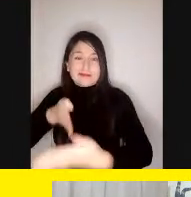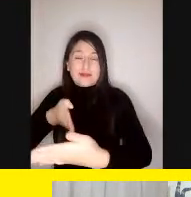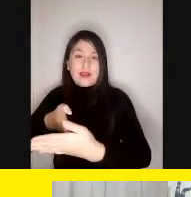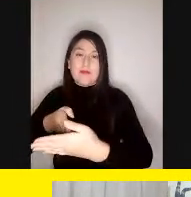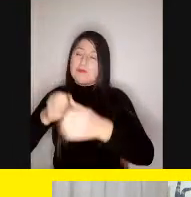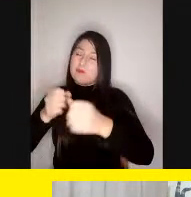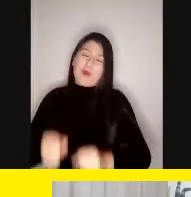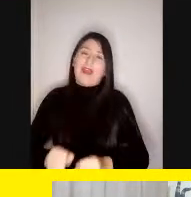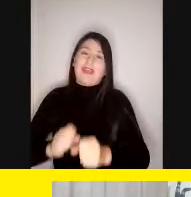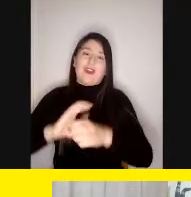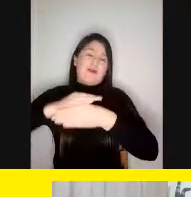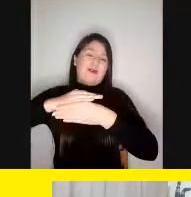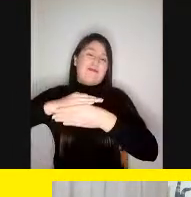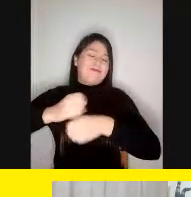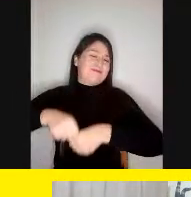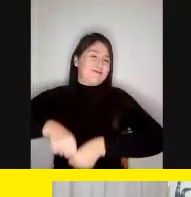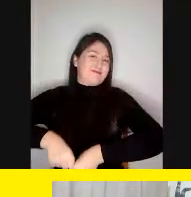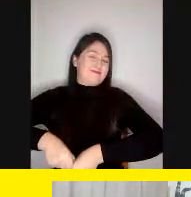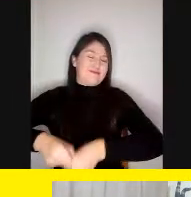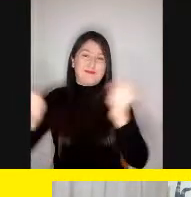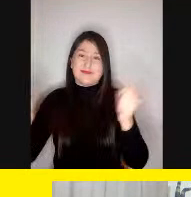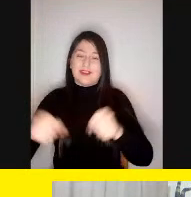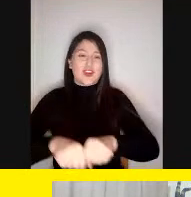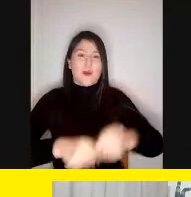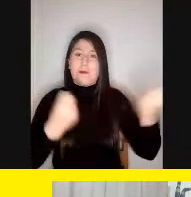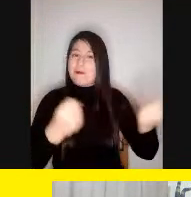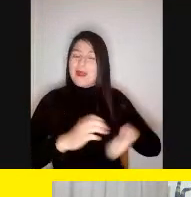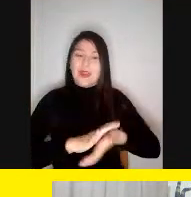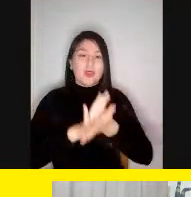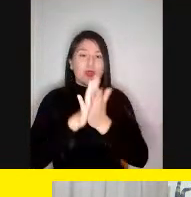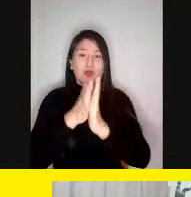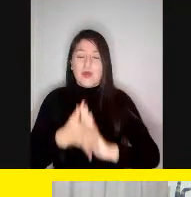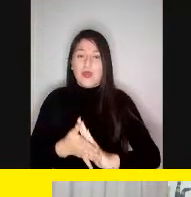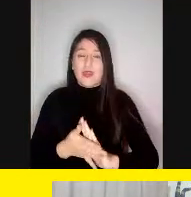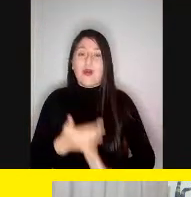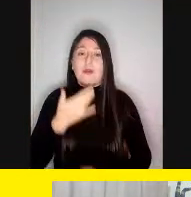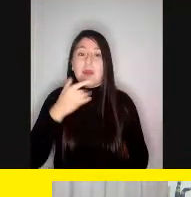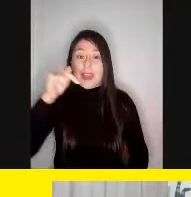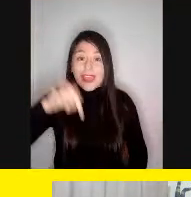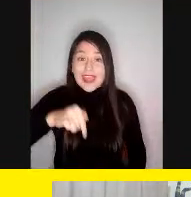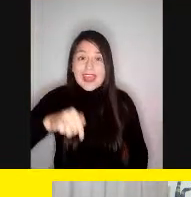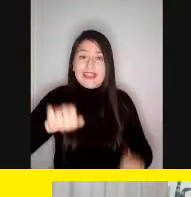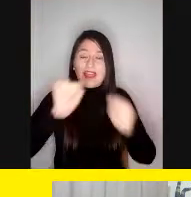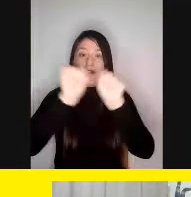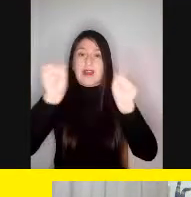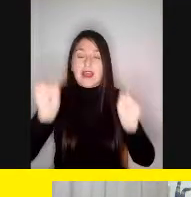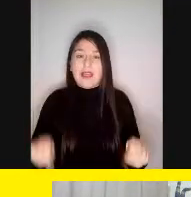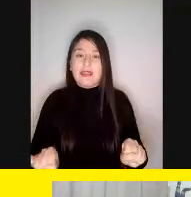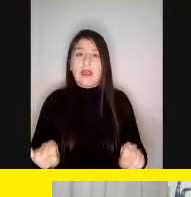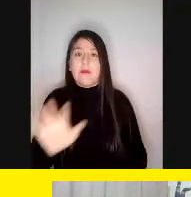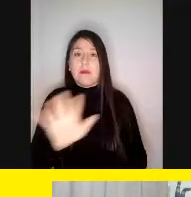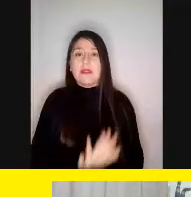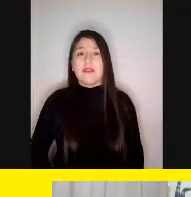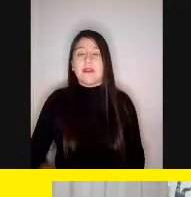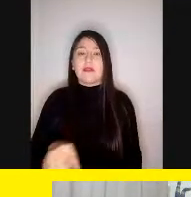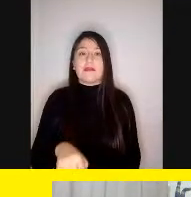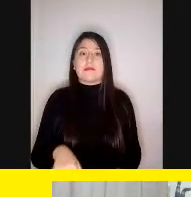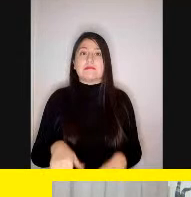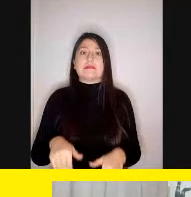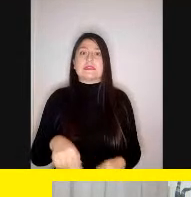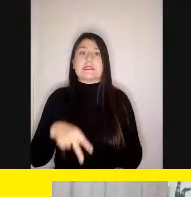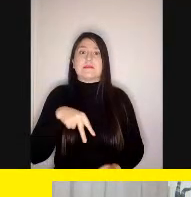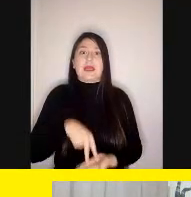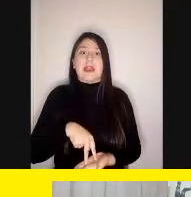sistema se sustenta sobre la base de mantenernos atomizados, de mantenernos separados, con